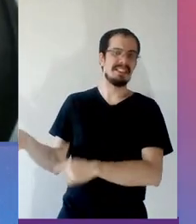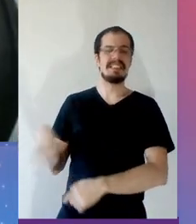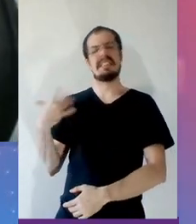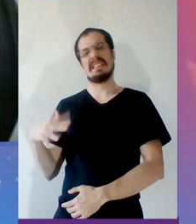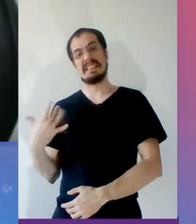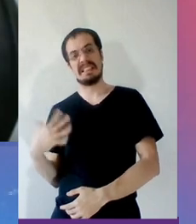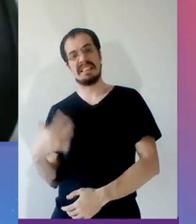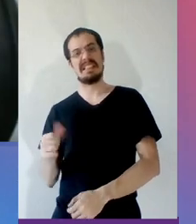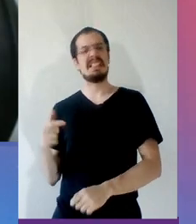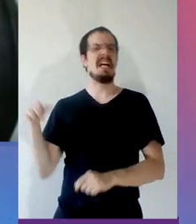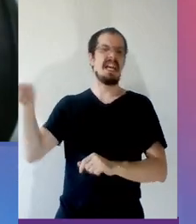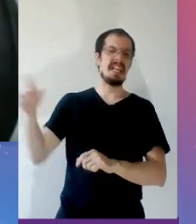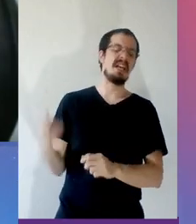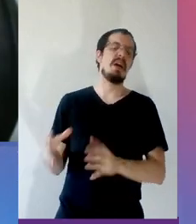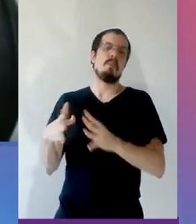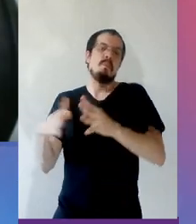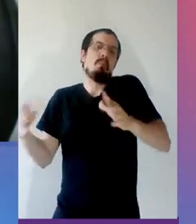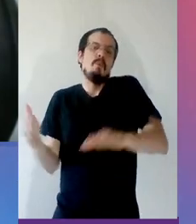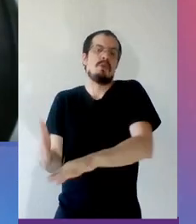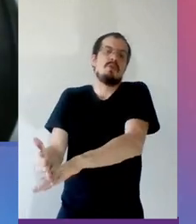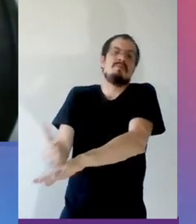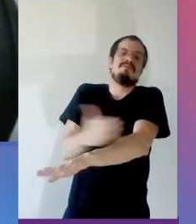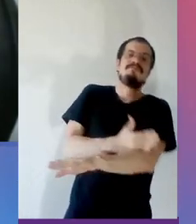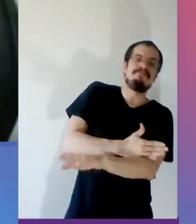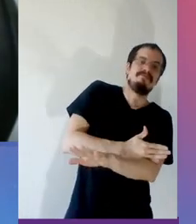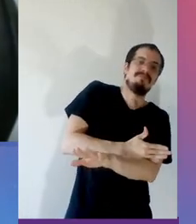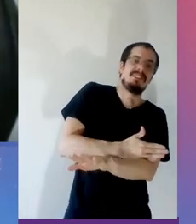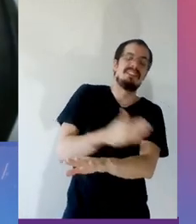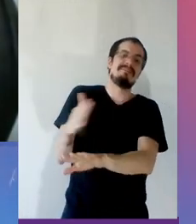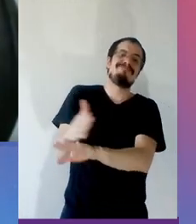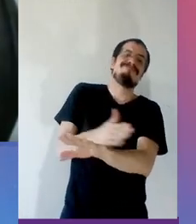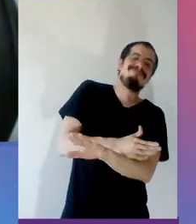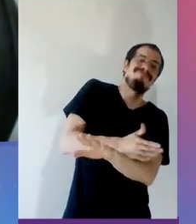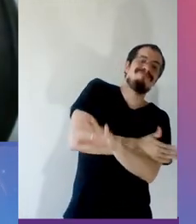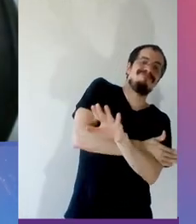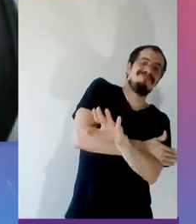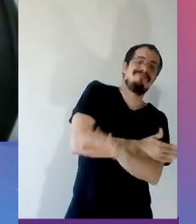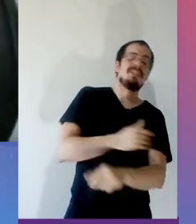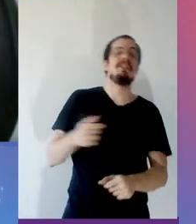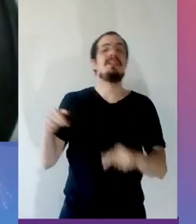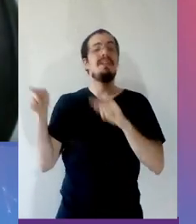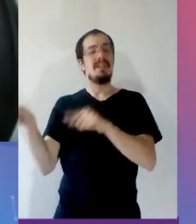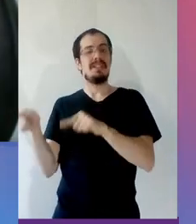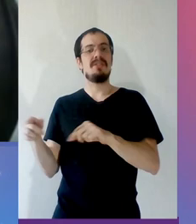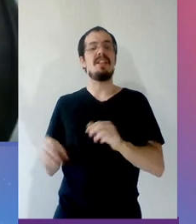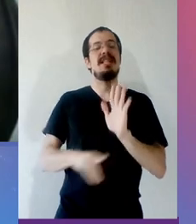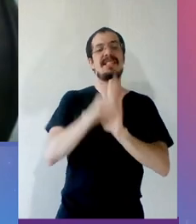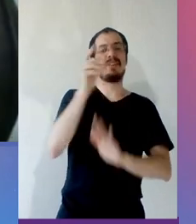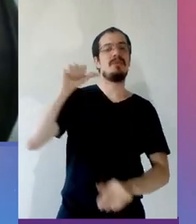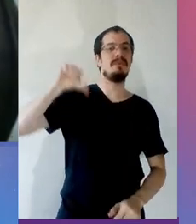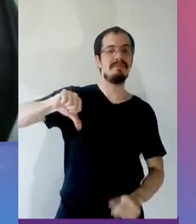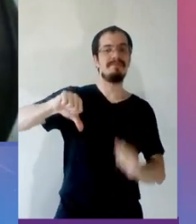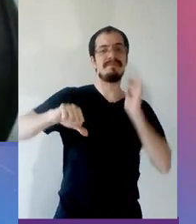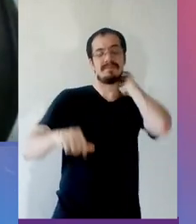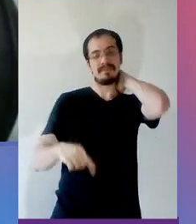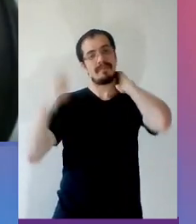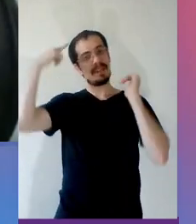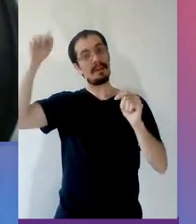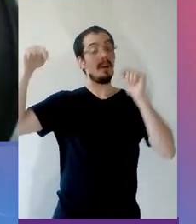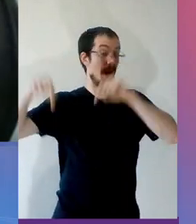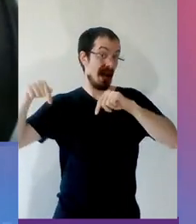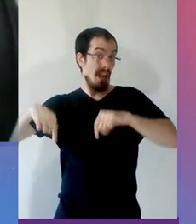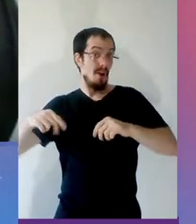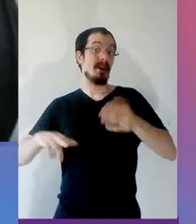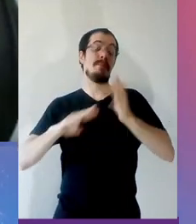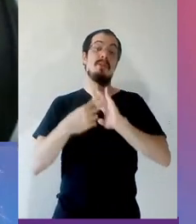niñas del quintil más alto de ingreso. Si eso lo llevamos hoy día a esta realidad donde ni siquiera los servicios se han